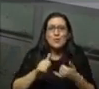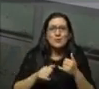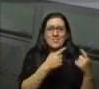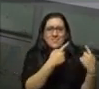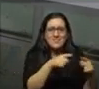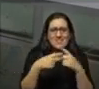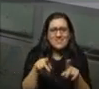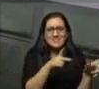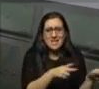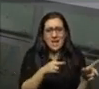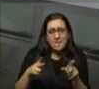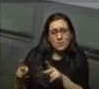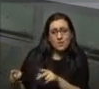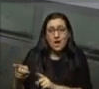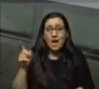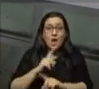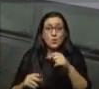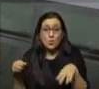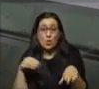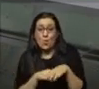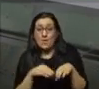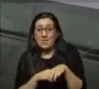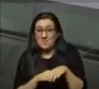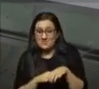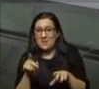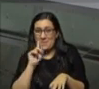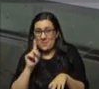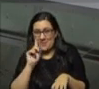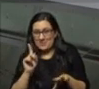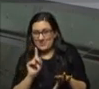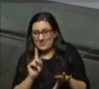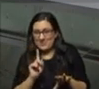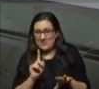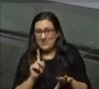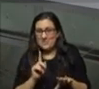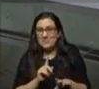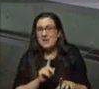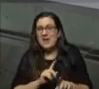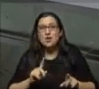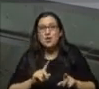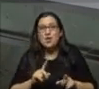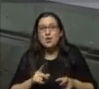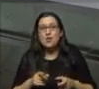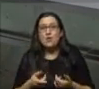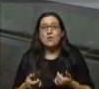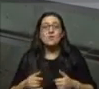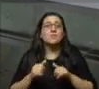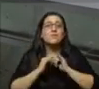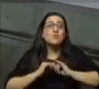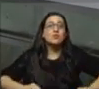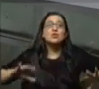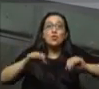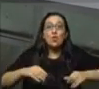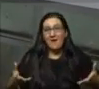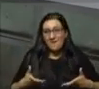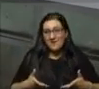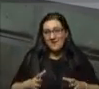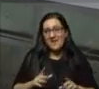están algunos los guardamos a propósito no para para no este quemar todo el asado de entrada y dejar